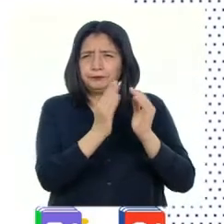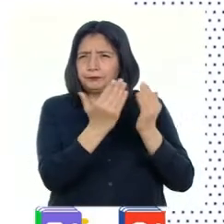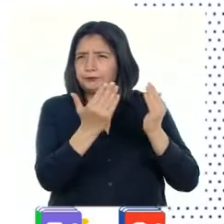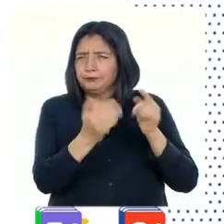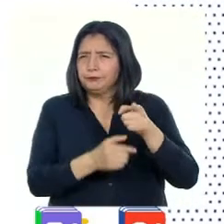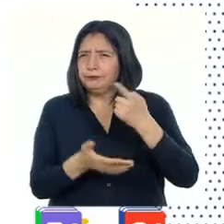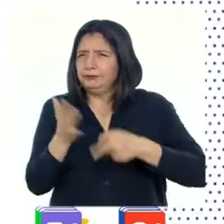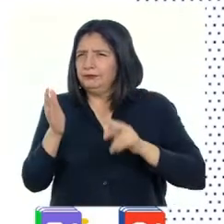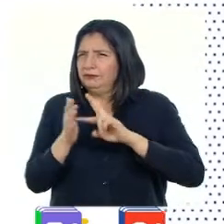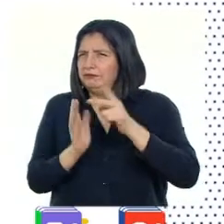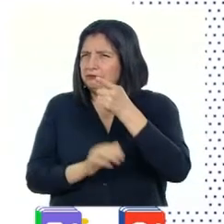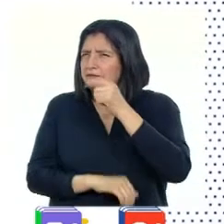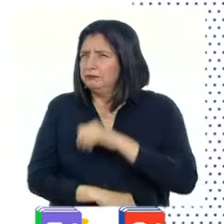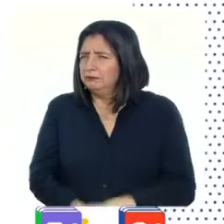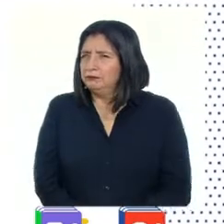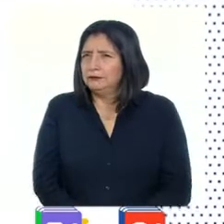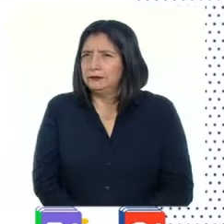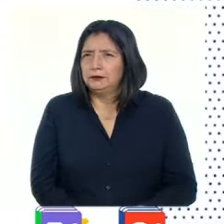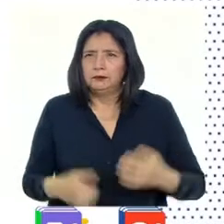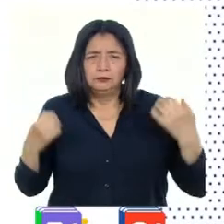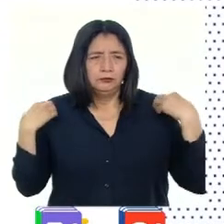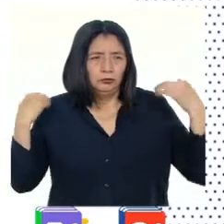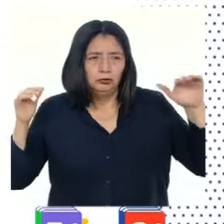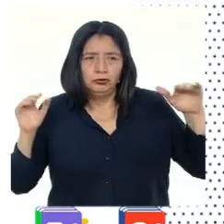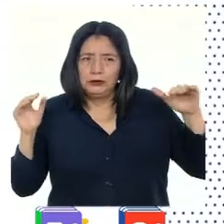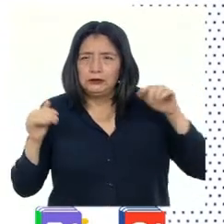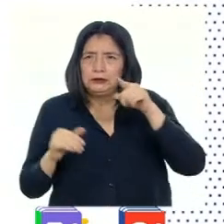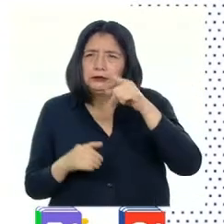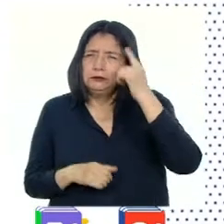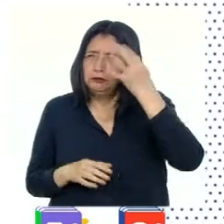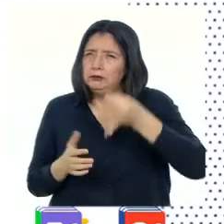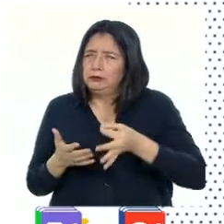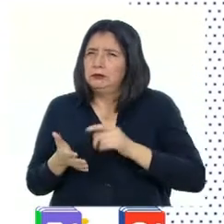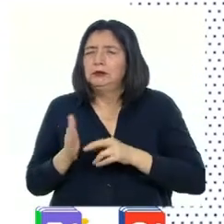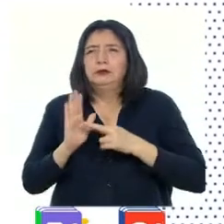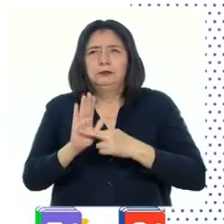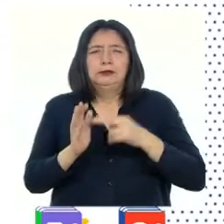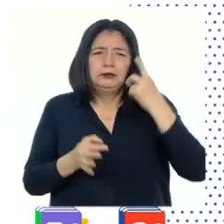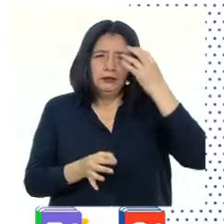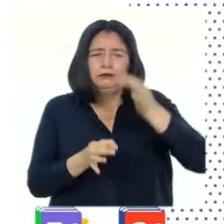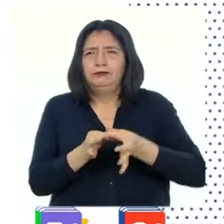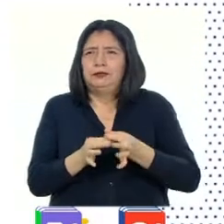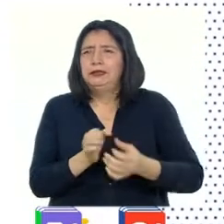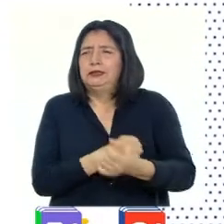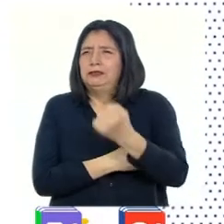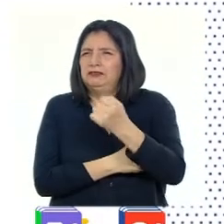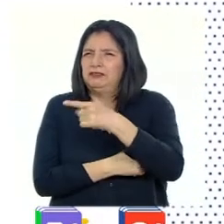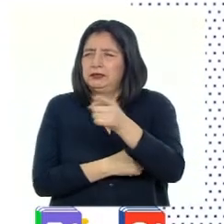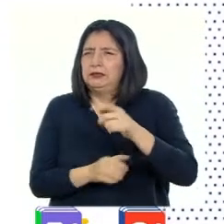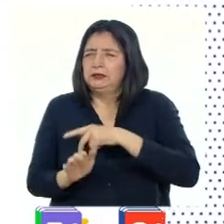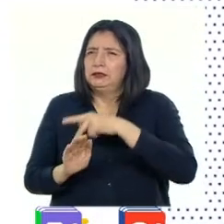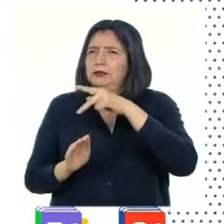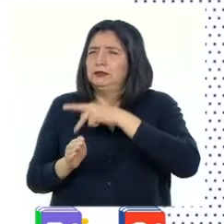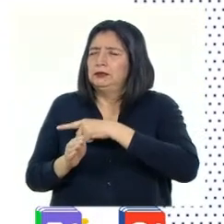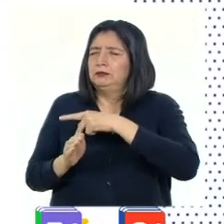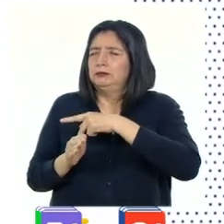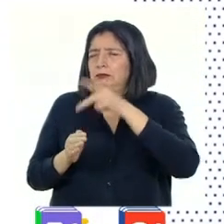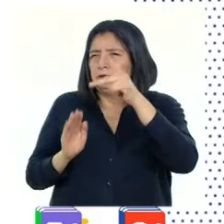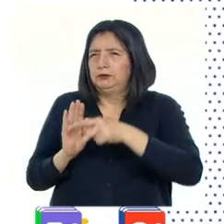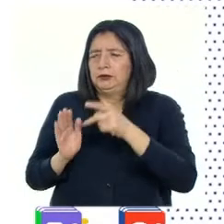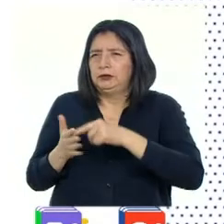¿Qué significarán? Los ángeles que están arriba creo que representan la fe y la fuerza de los profesionales de la salud para hacer